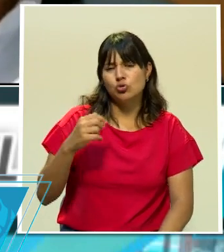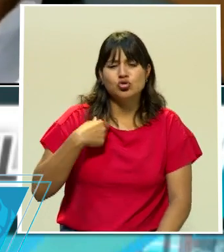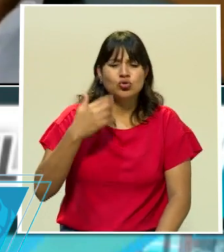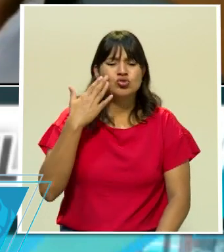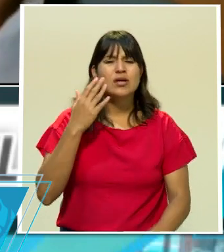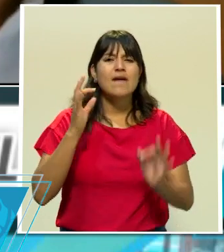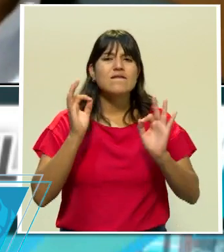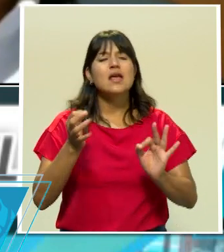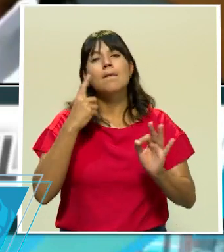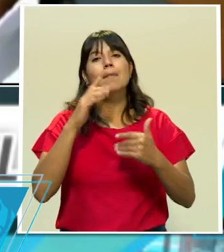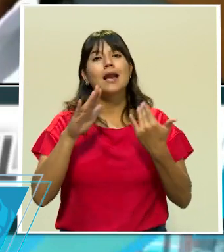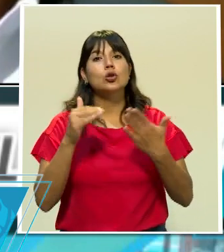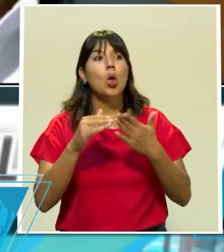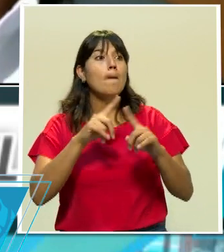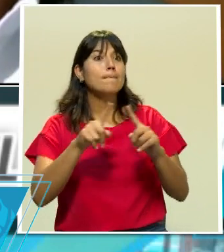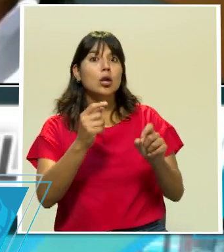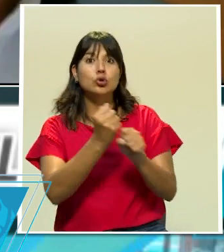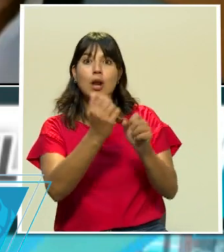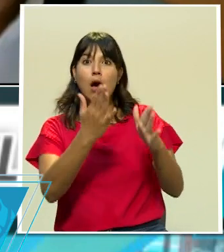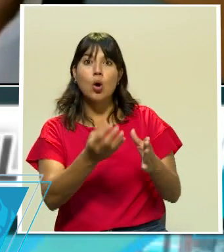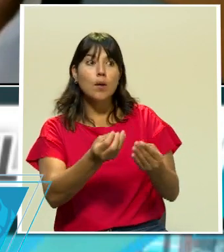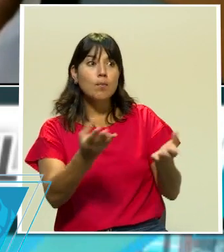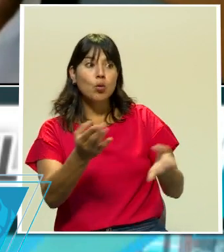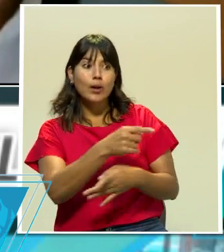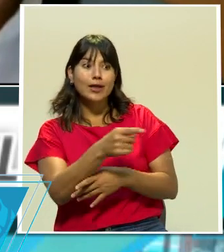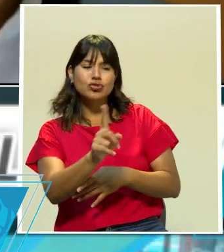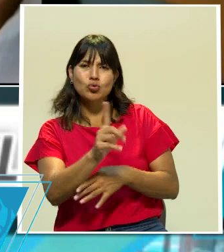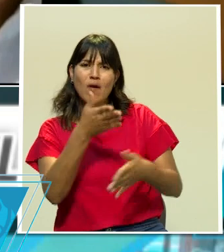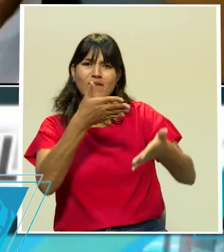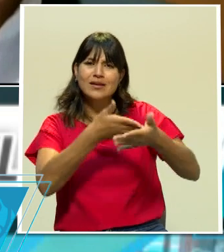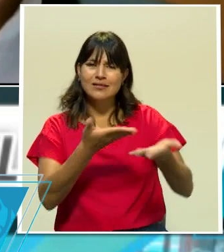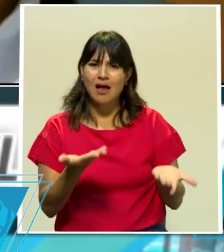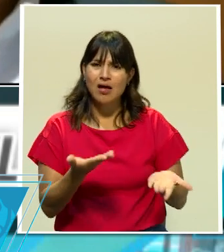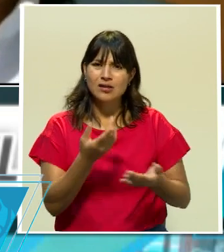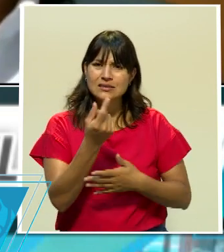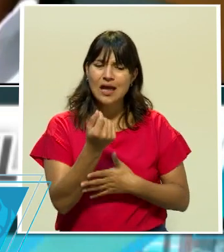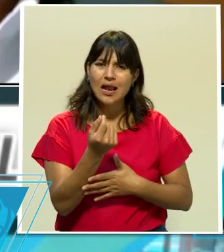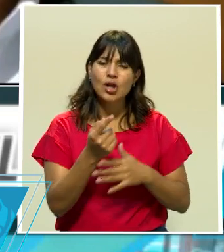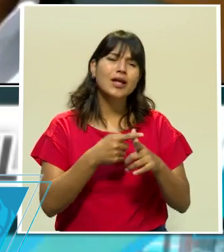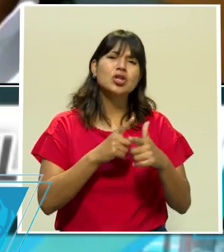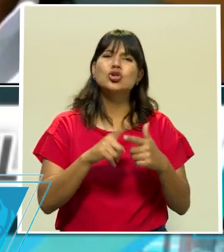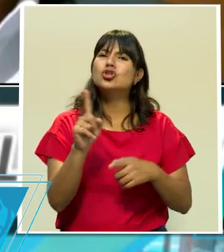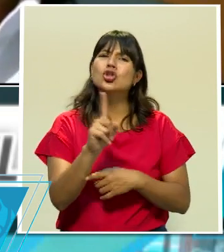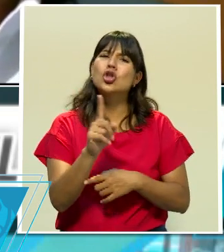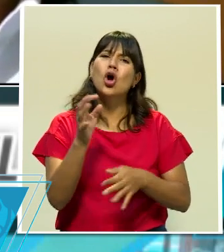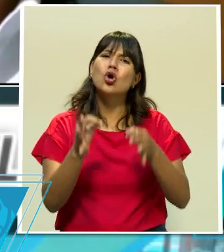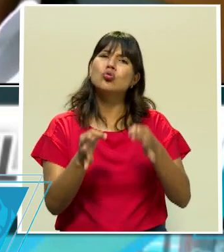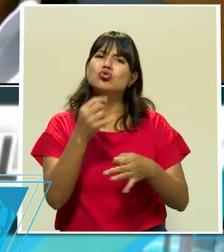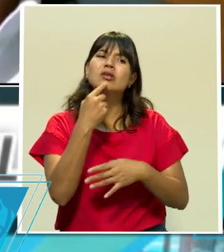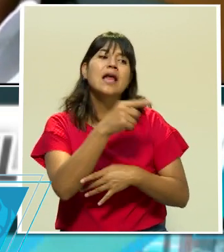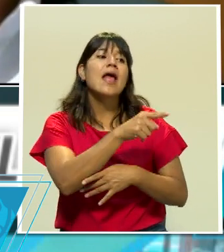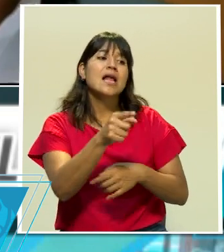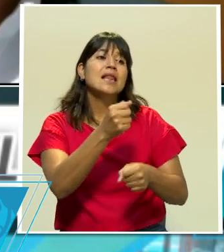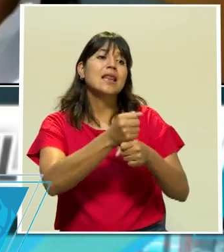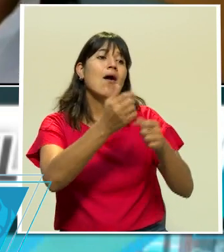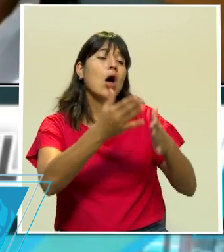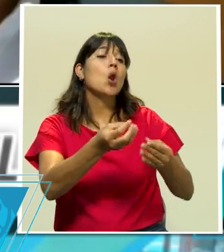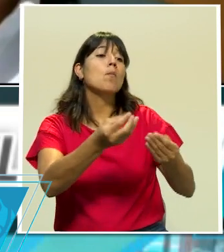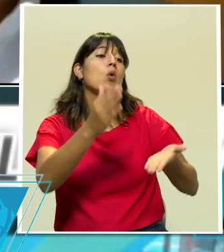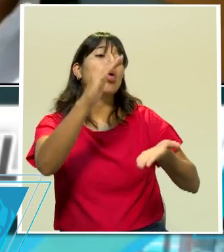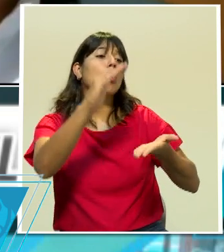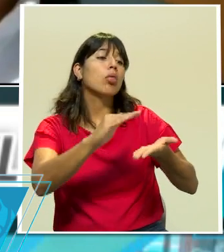la pandemia no han visto desmejorado su salario. Entonces no es justo que hoy estemos rebajándole el marchamo